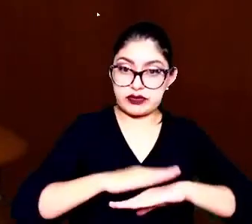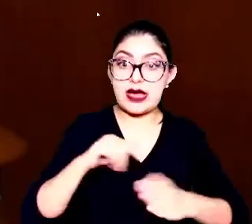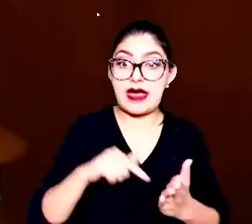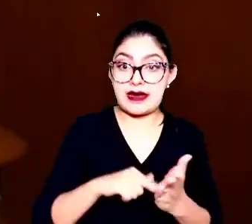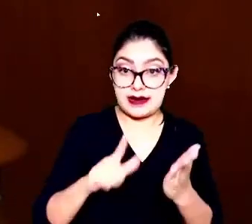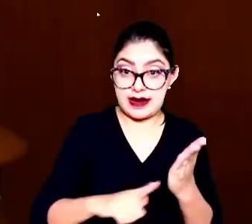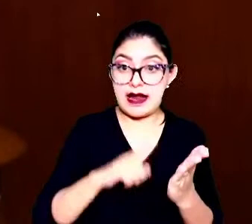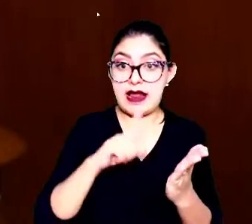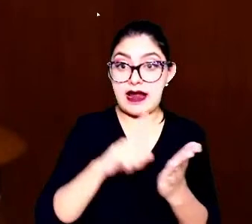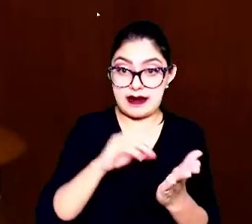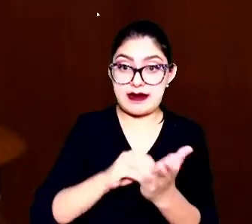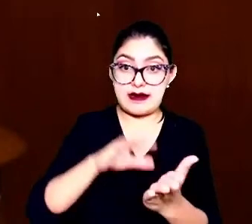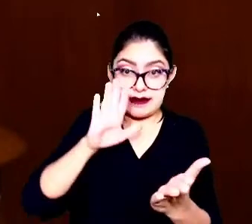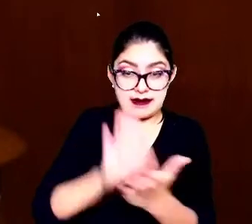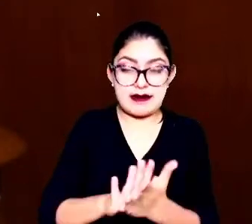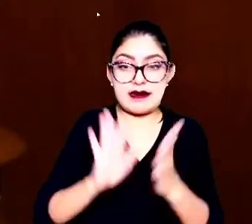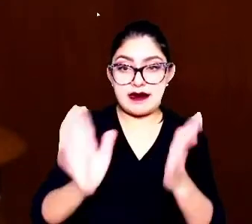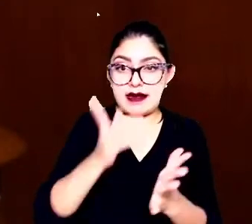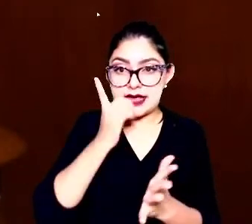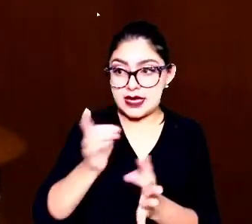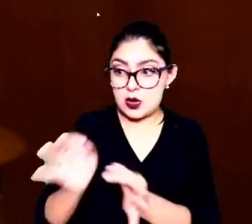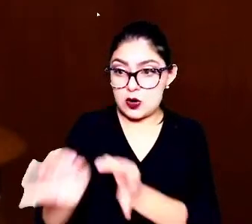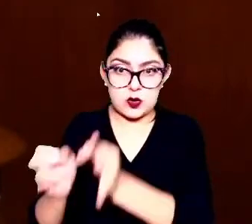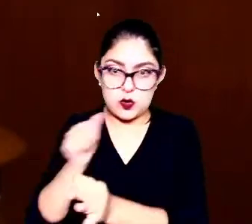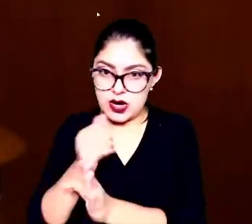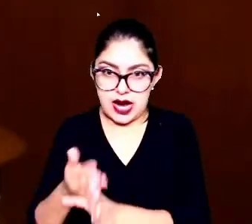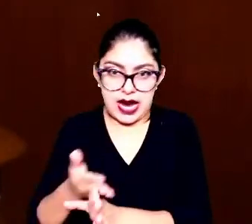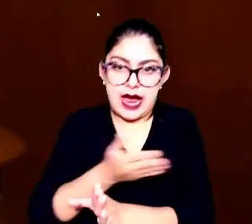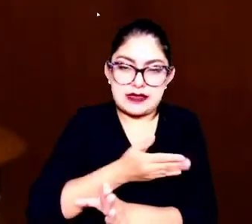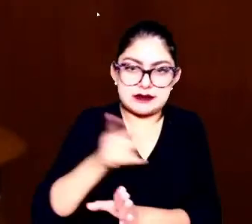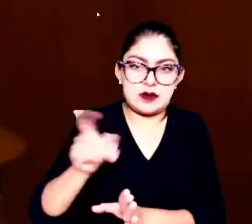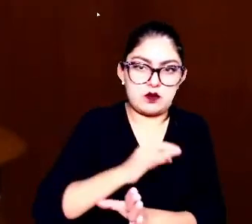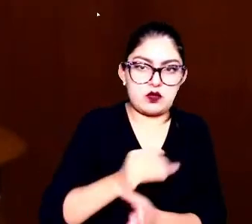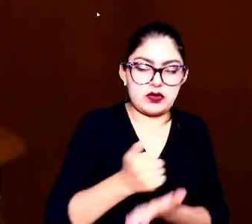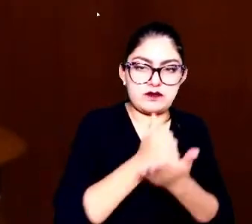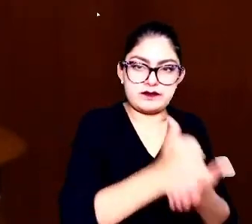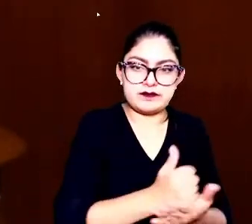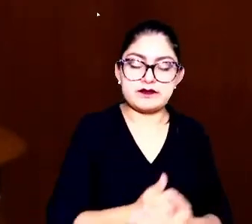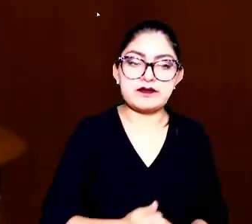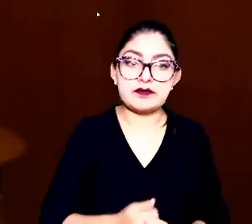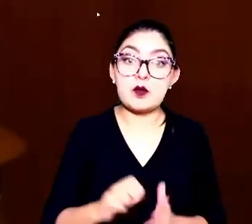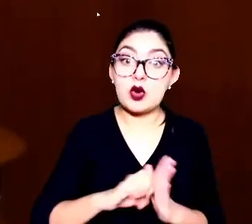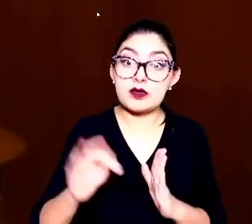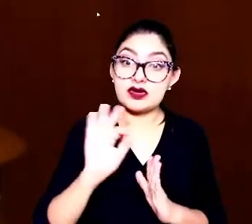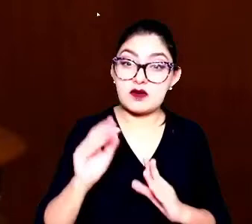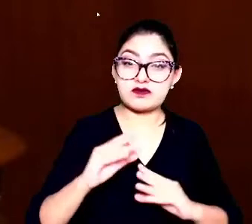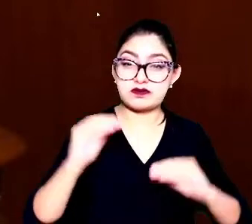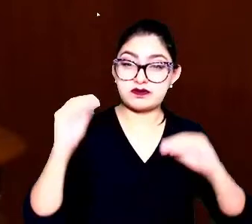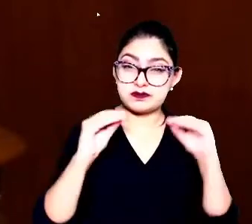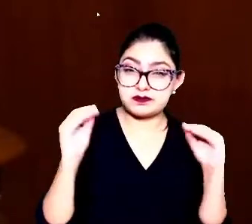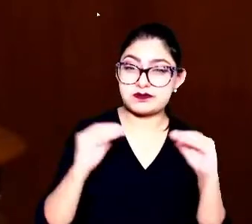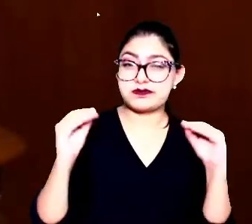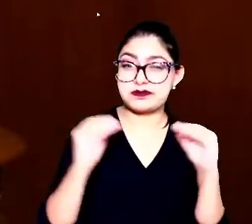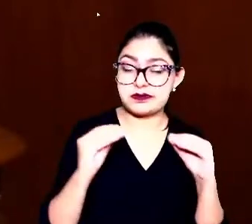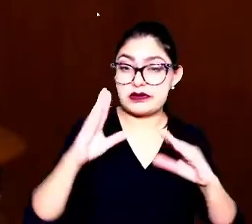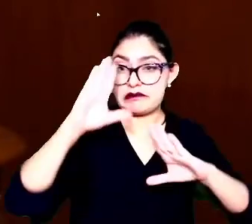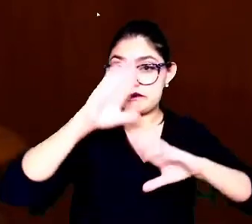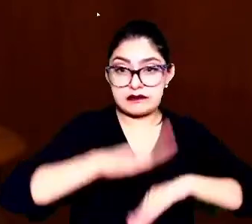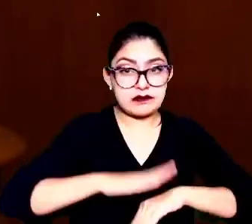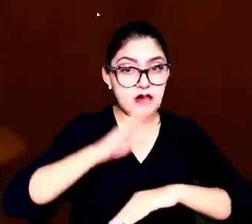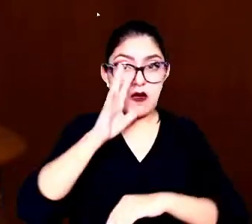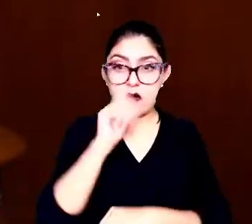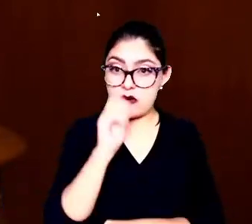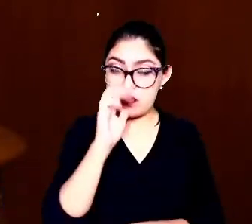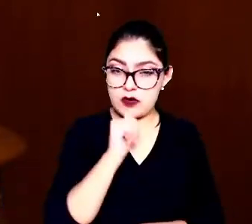en caso de que no se logre un arreglo entre las partes el asunto pasará a los nuevos tribunales laborales y